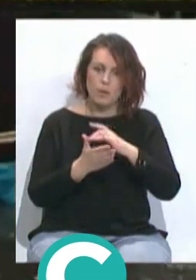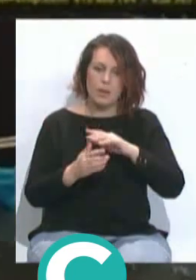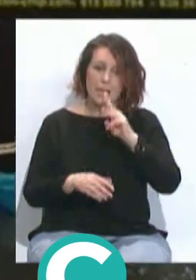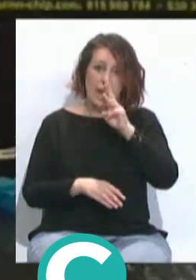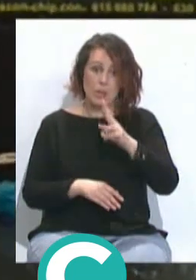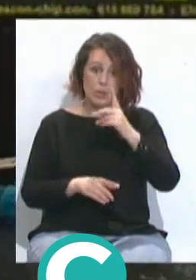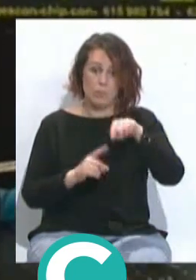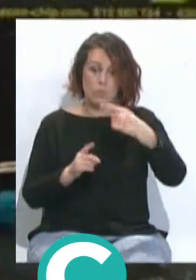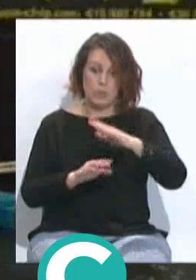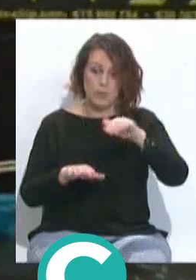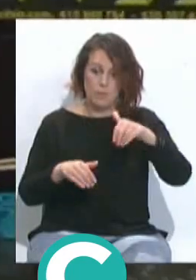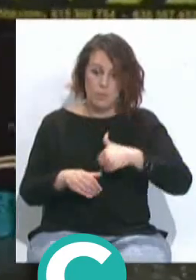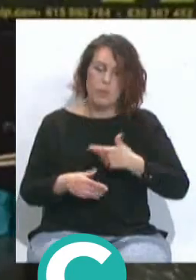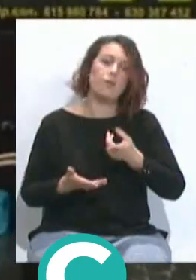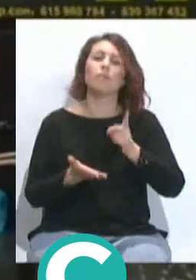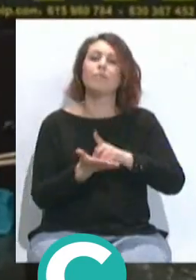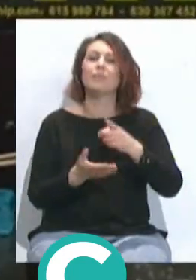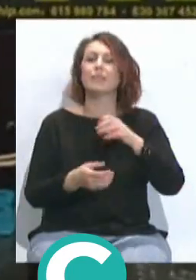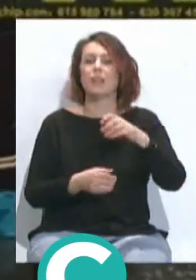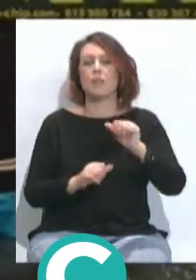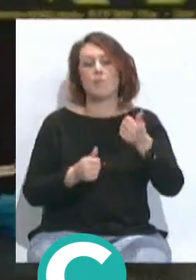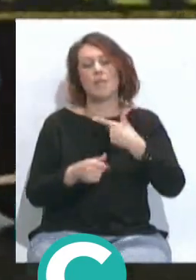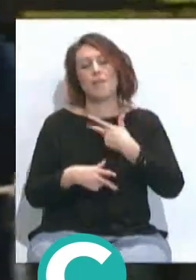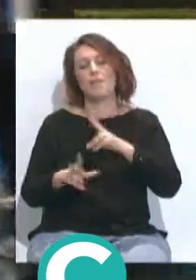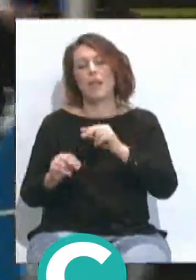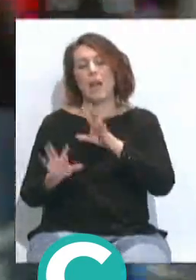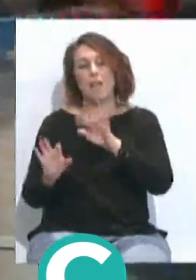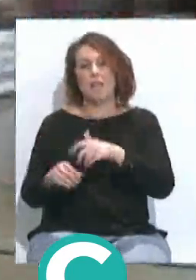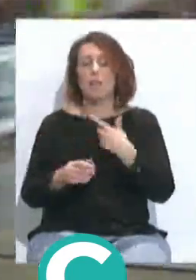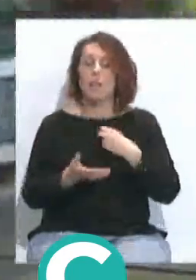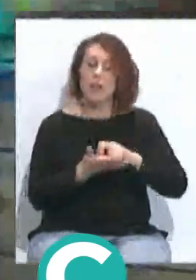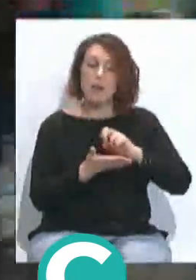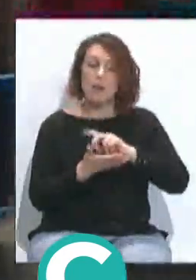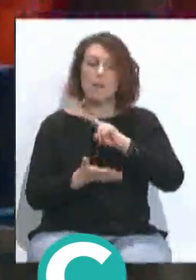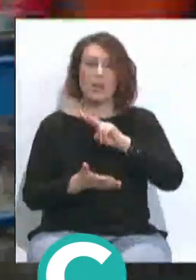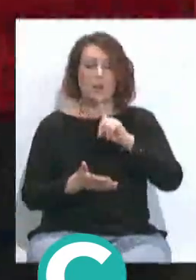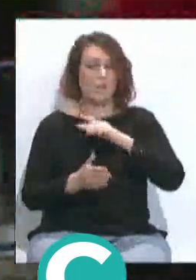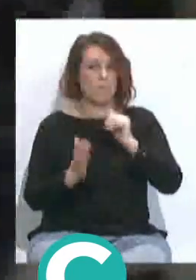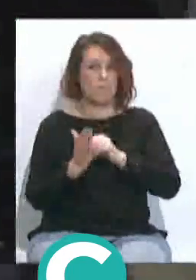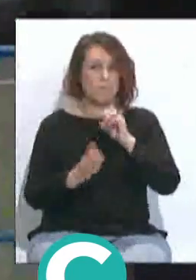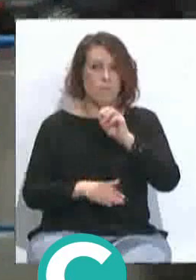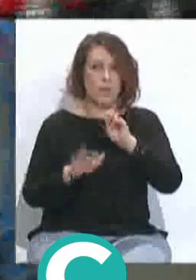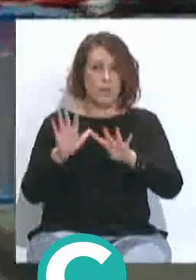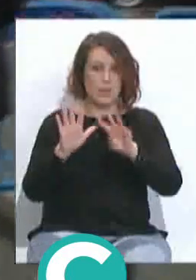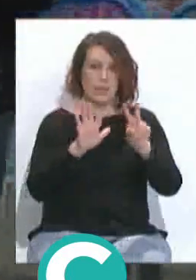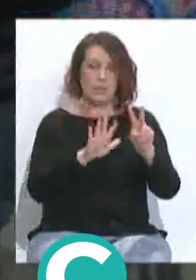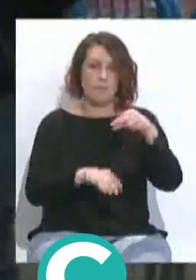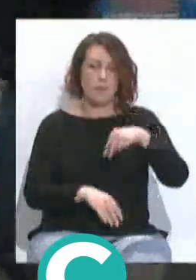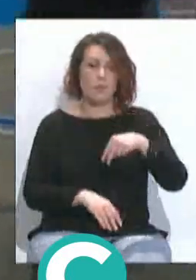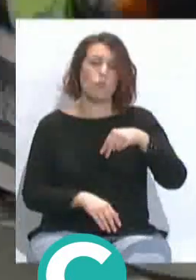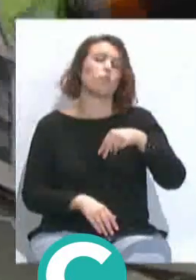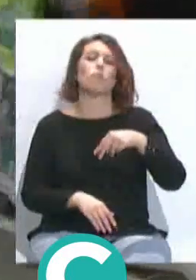tres años después se iniciará en San Fernando y finalizará en Cádiz El recorrido de 21.097 metros homologado